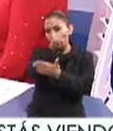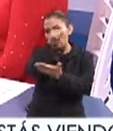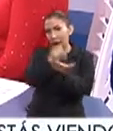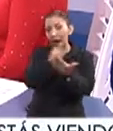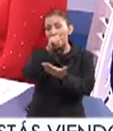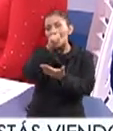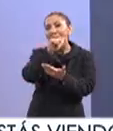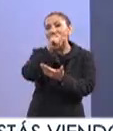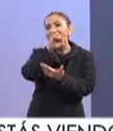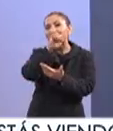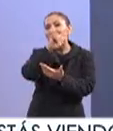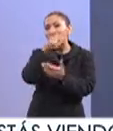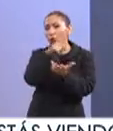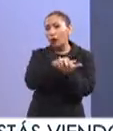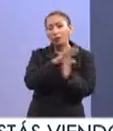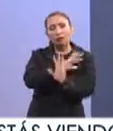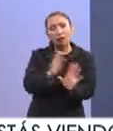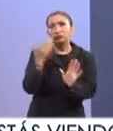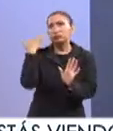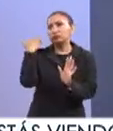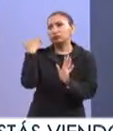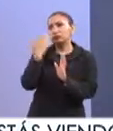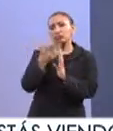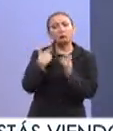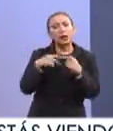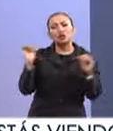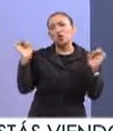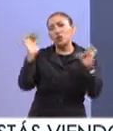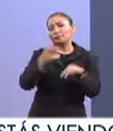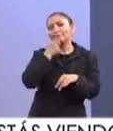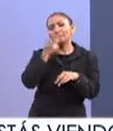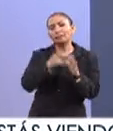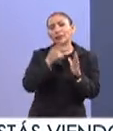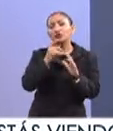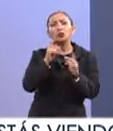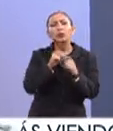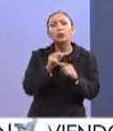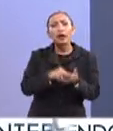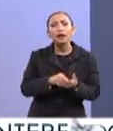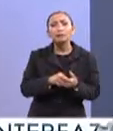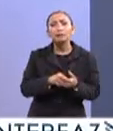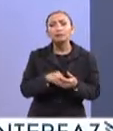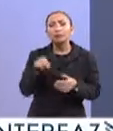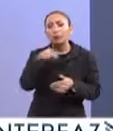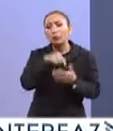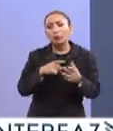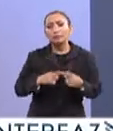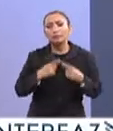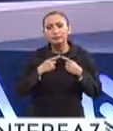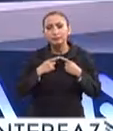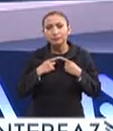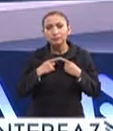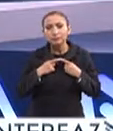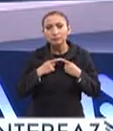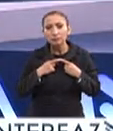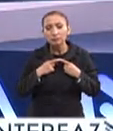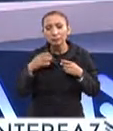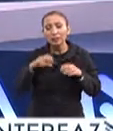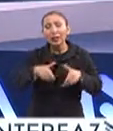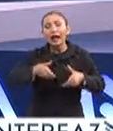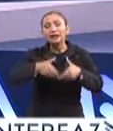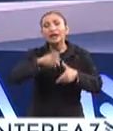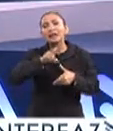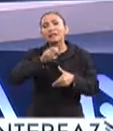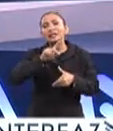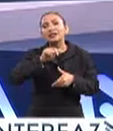en La Titería. Es un espacio que ya tiene un público asiduo. ¿Qué, dónde se ubica? Se ubica en la calle